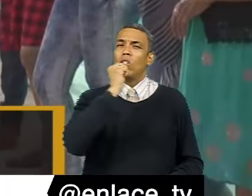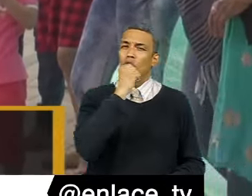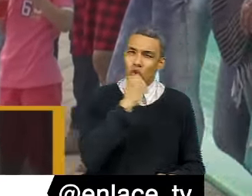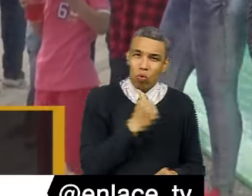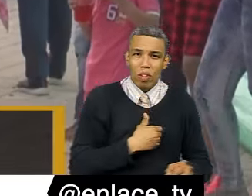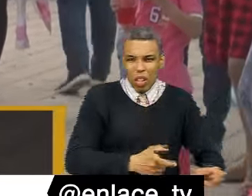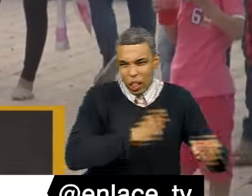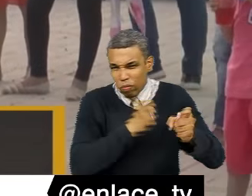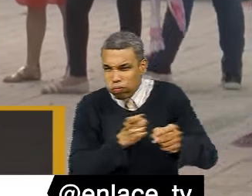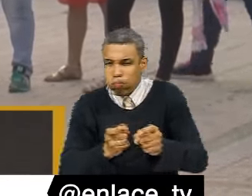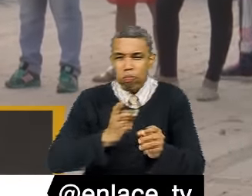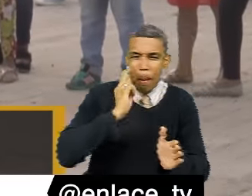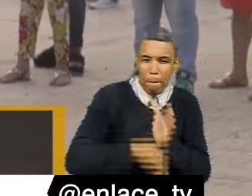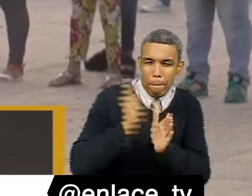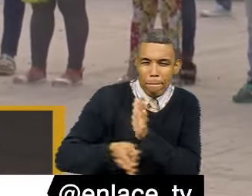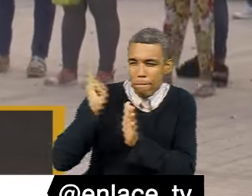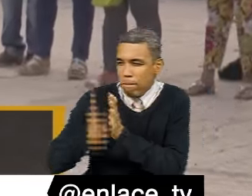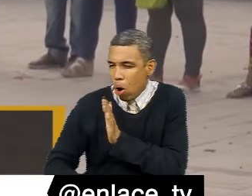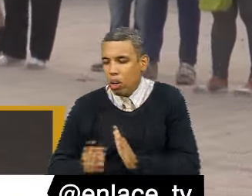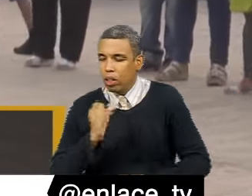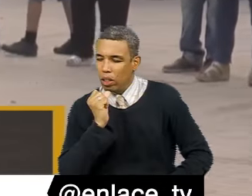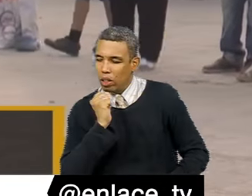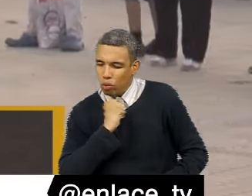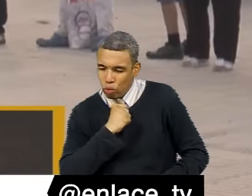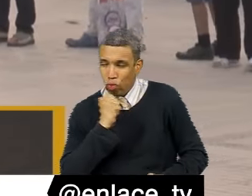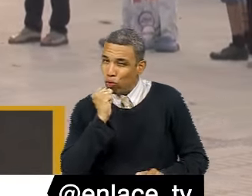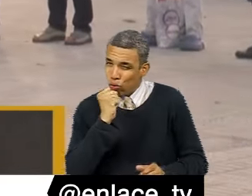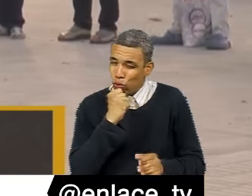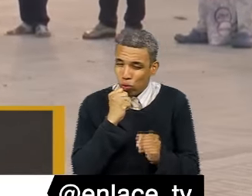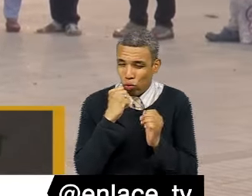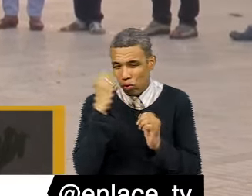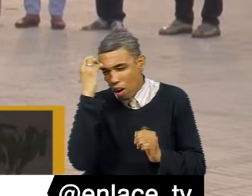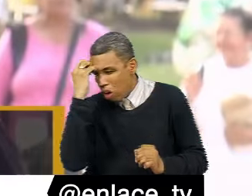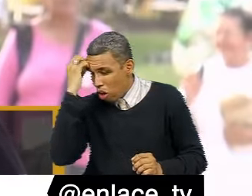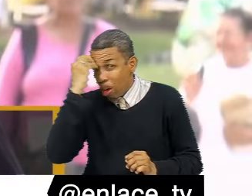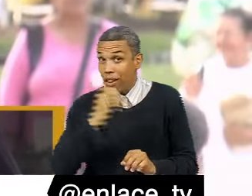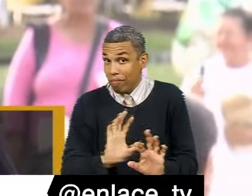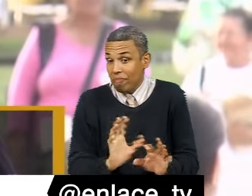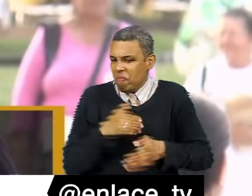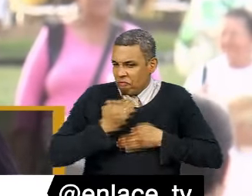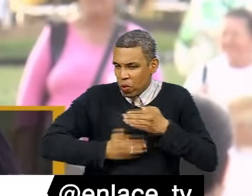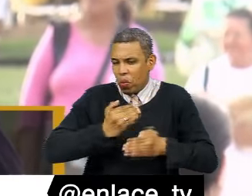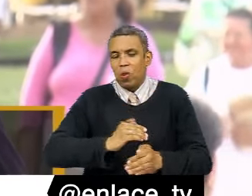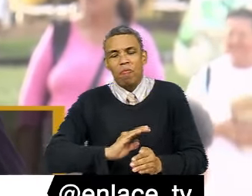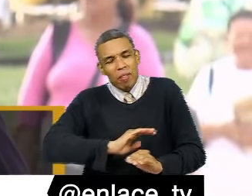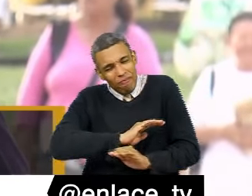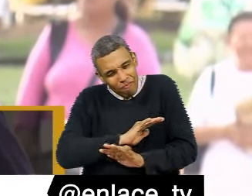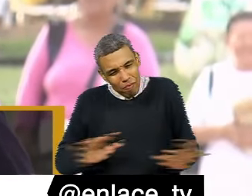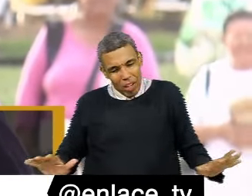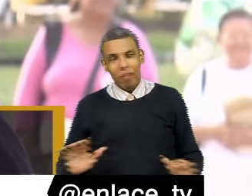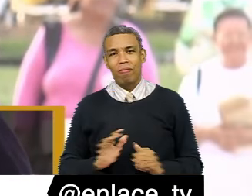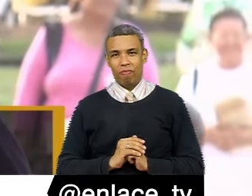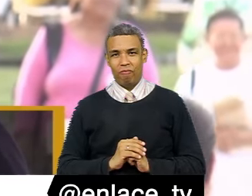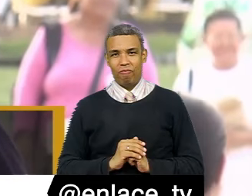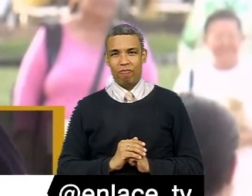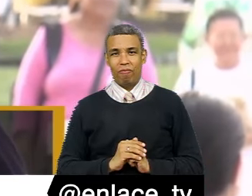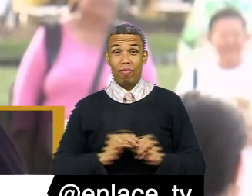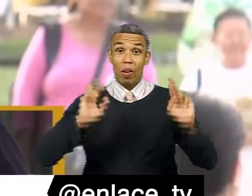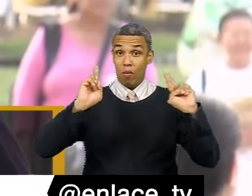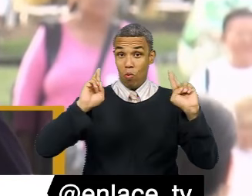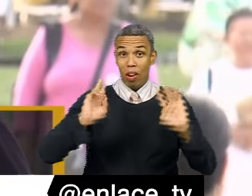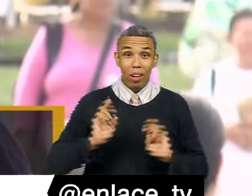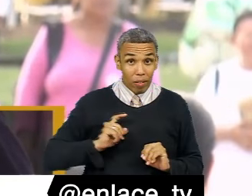Sabemos que hay mucho, que es donde empieza el proceso por construirse, que no todo está dicho. Esperamos que tanto el